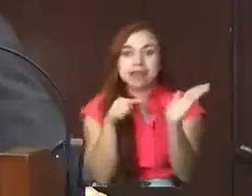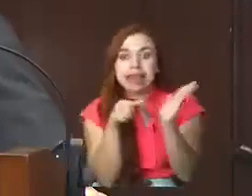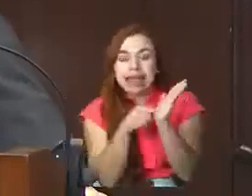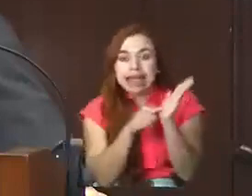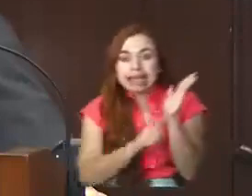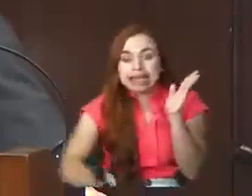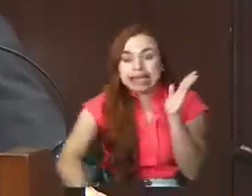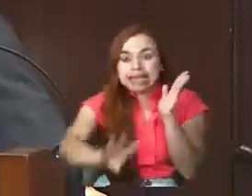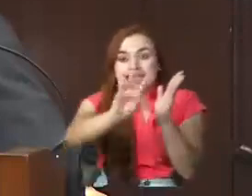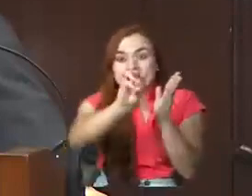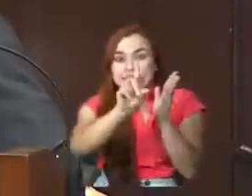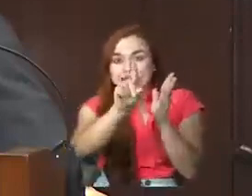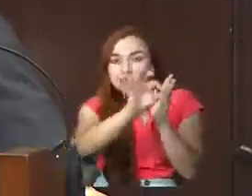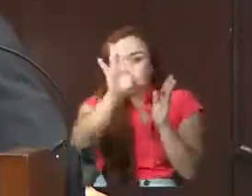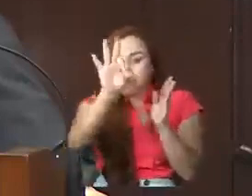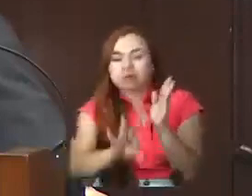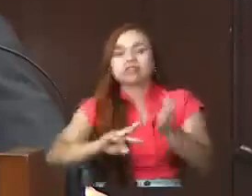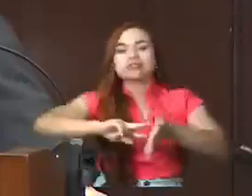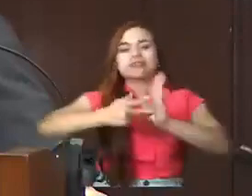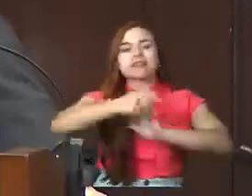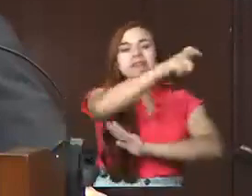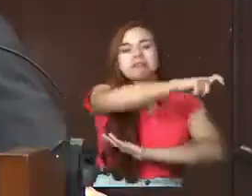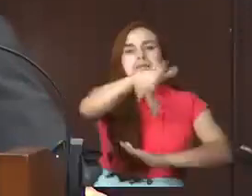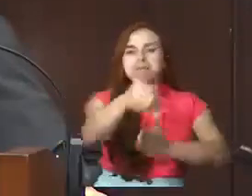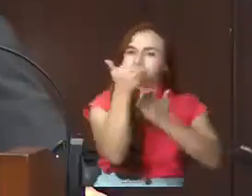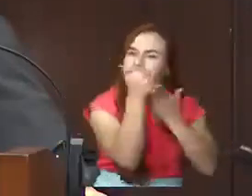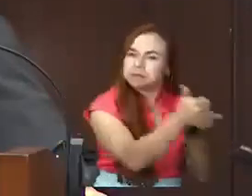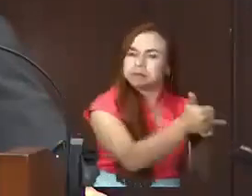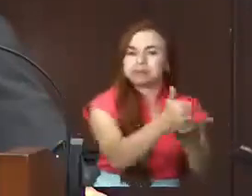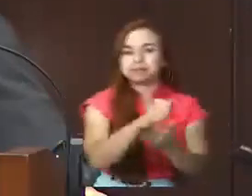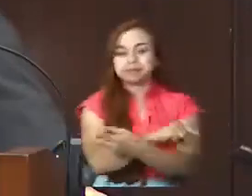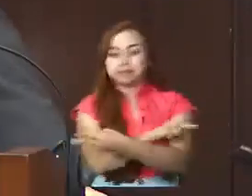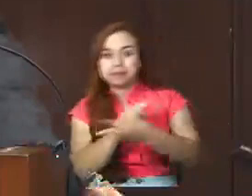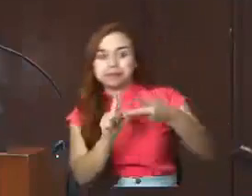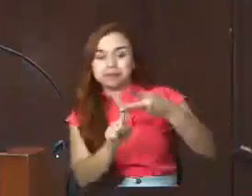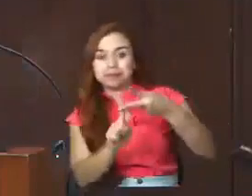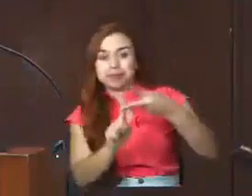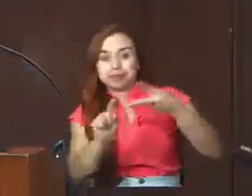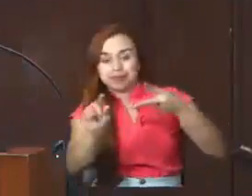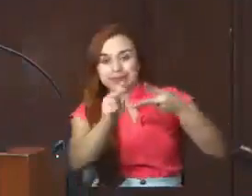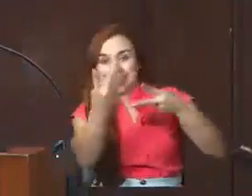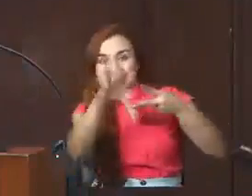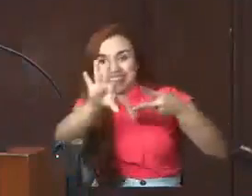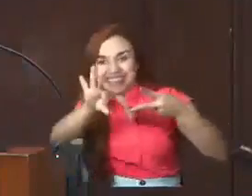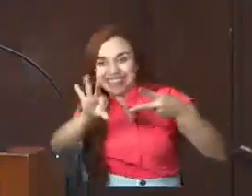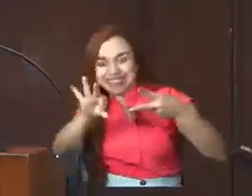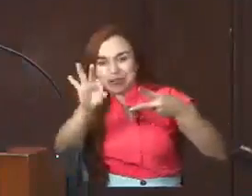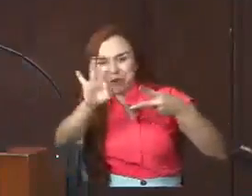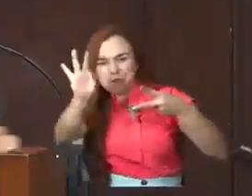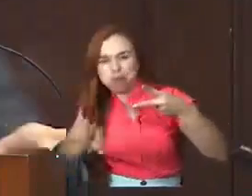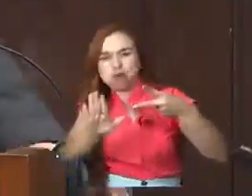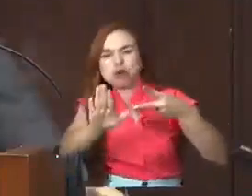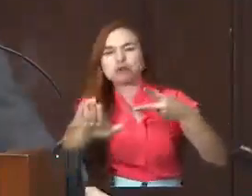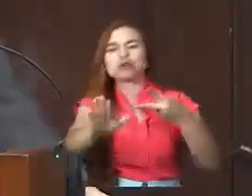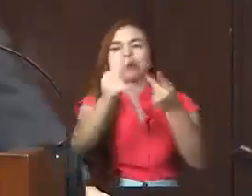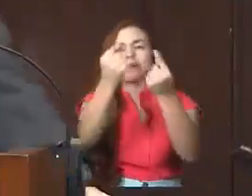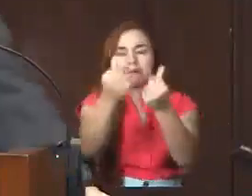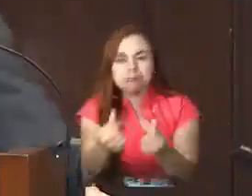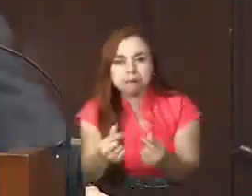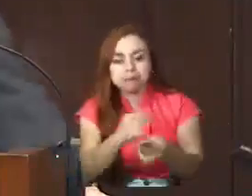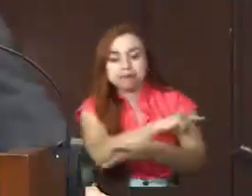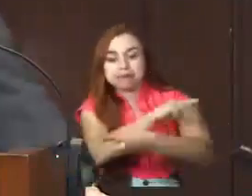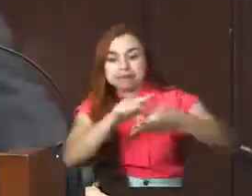19 económicos y el 20% administrativos judiciales. Voy a relatarlos lo